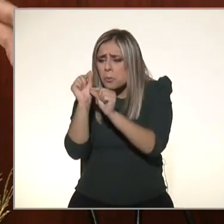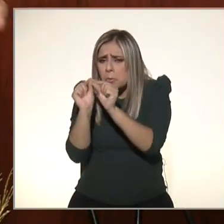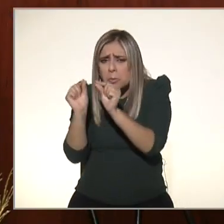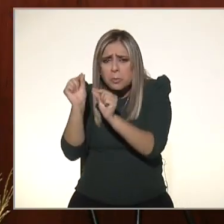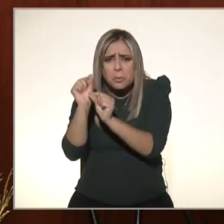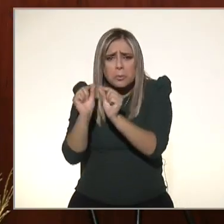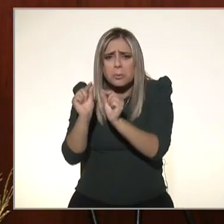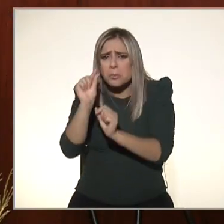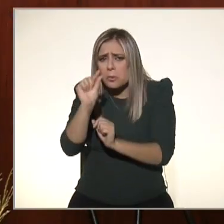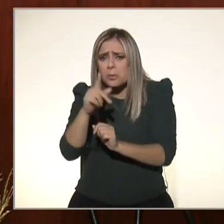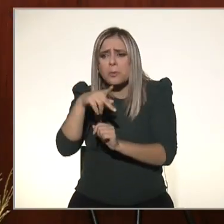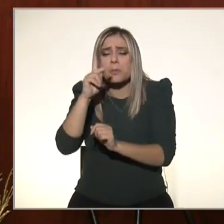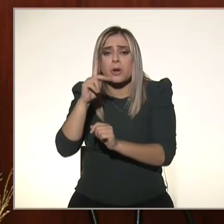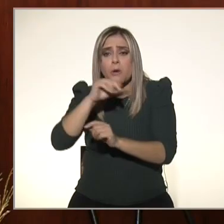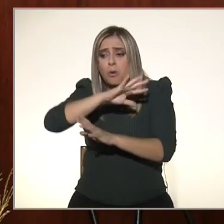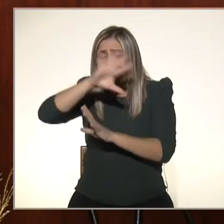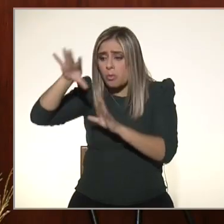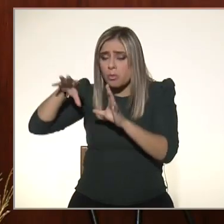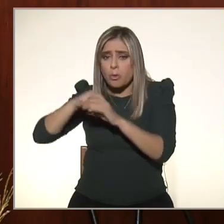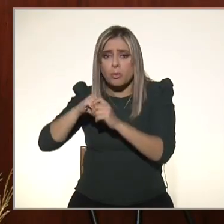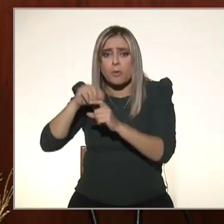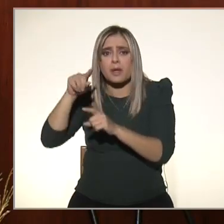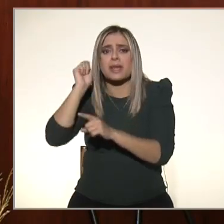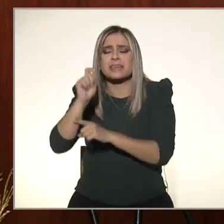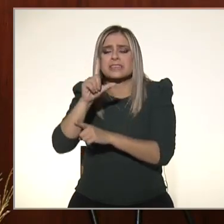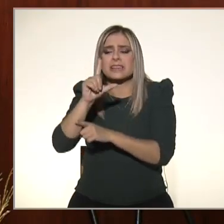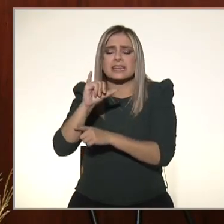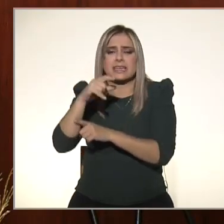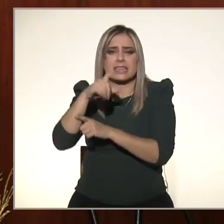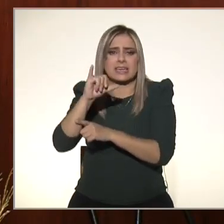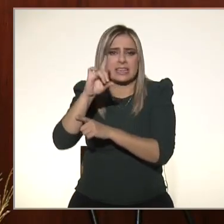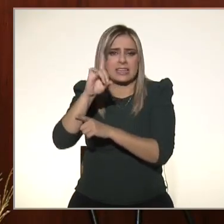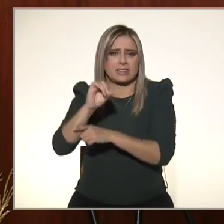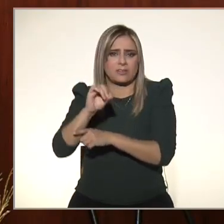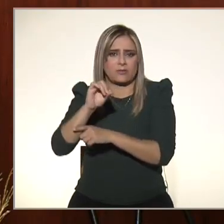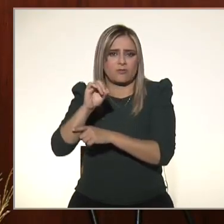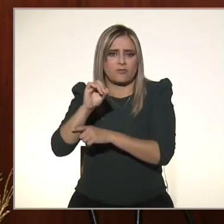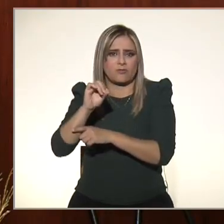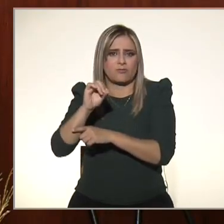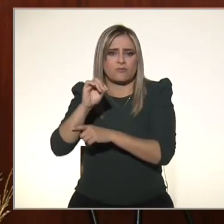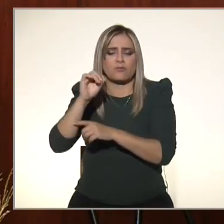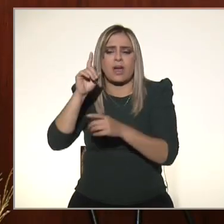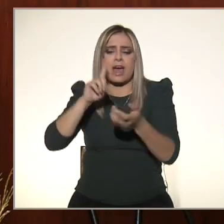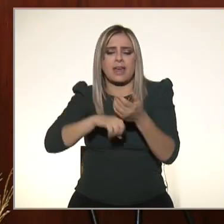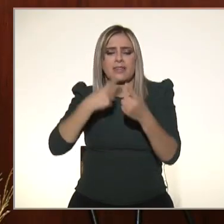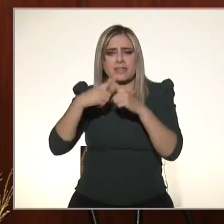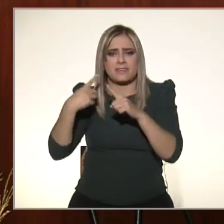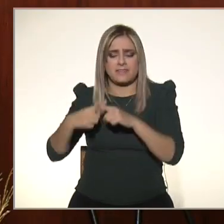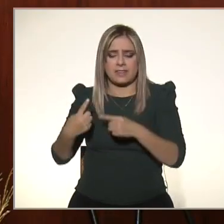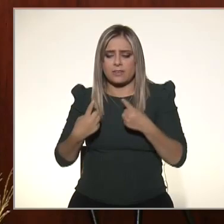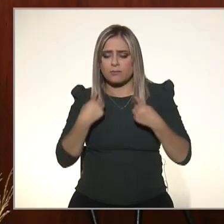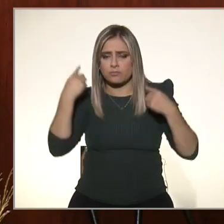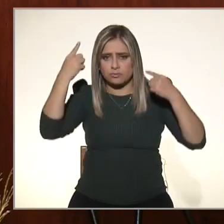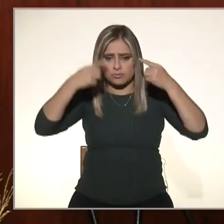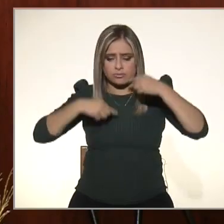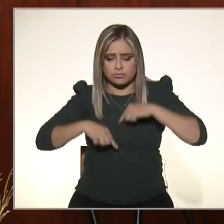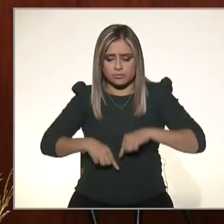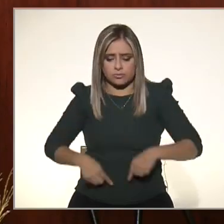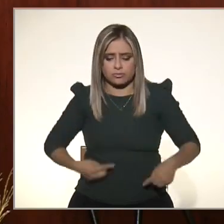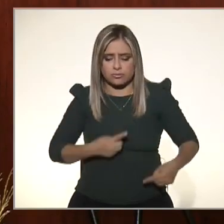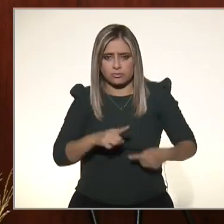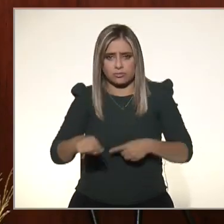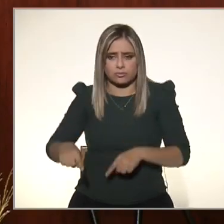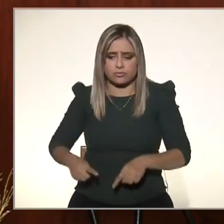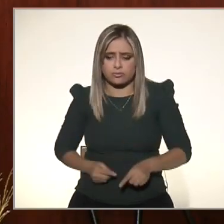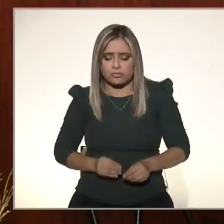todo lo demás está constituido por líquidos que se producen en diferentes glándulas que están en el aparato reproductor.